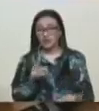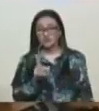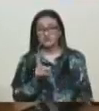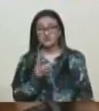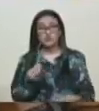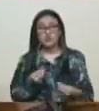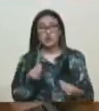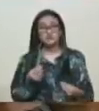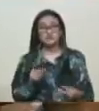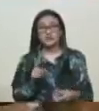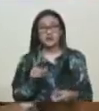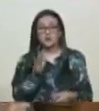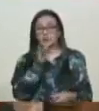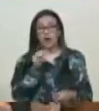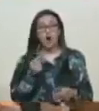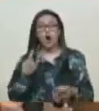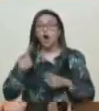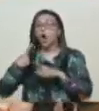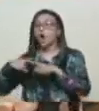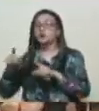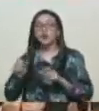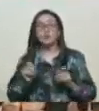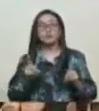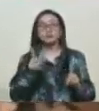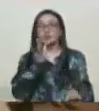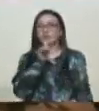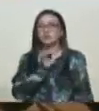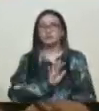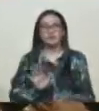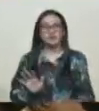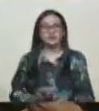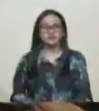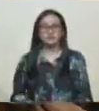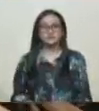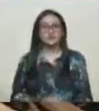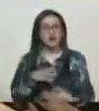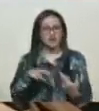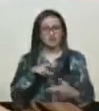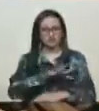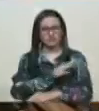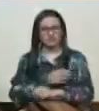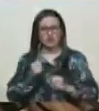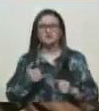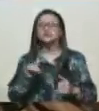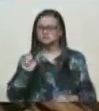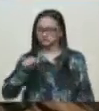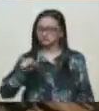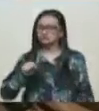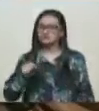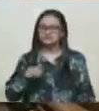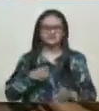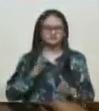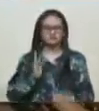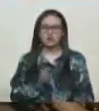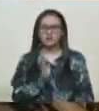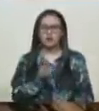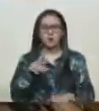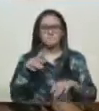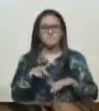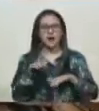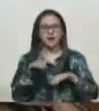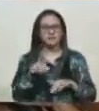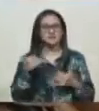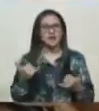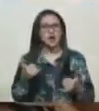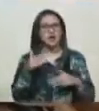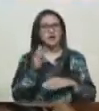Si ellos no lo hacen en este instante, creo que no van a tener más oportunidades. La revolución está fortalecida en estos momentos. Claro, nosotros vamos adelante. Mira, hoy una marcha así calientico,